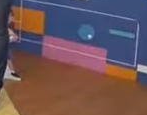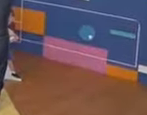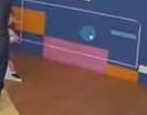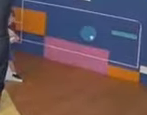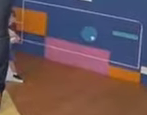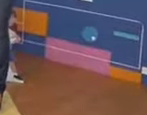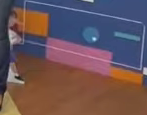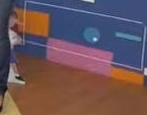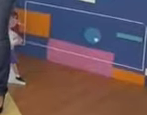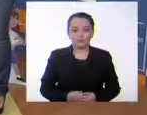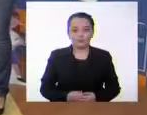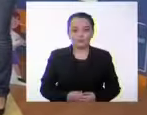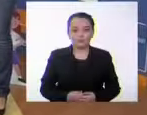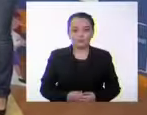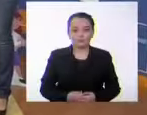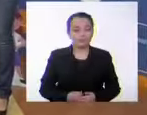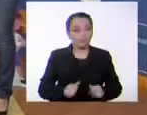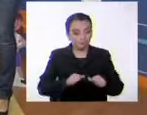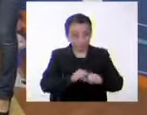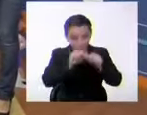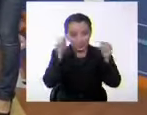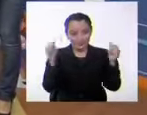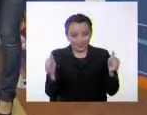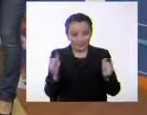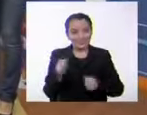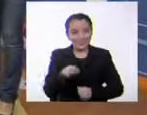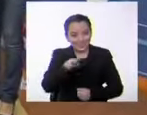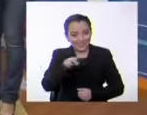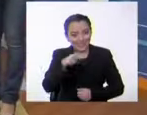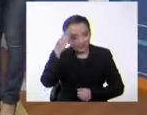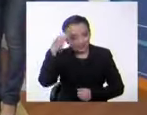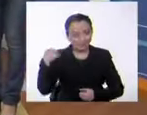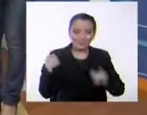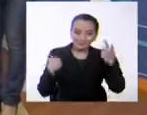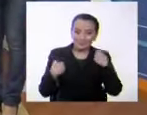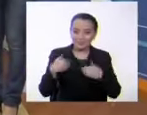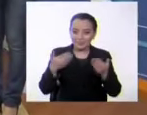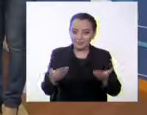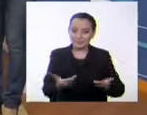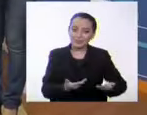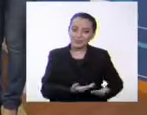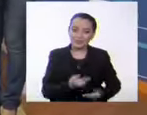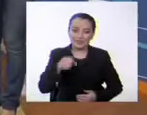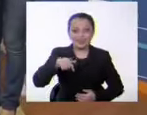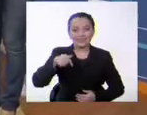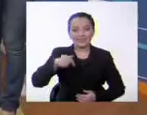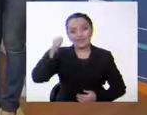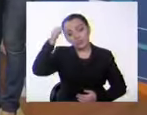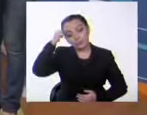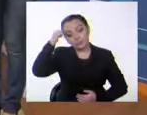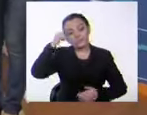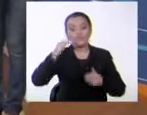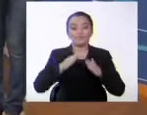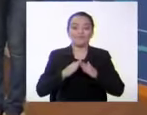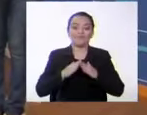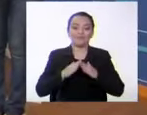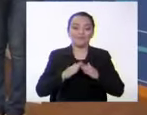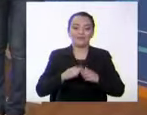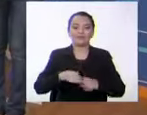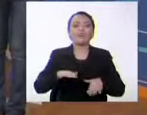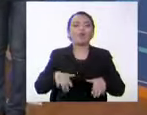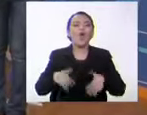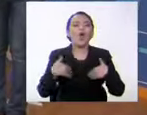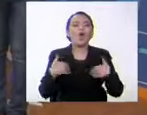Buenos días, amiguitos y amiguitas. Bienvenidos nuevamente a este espacio Aprendamos en Casa. ¿Qué tal? ¿Cómo les ha ido trabajando las guías de